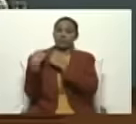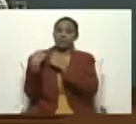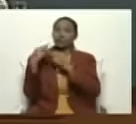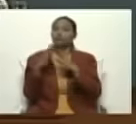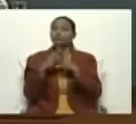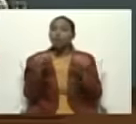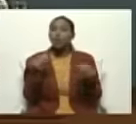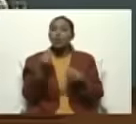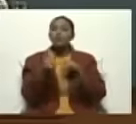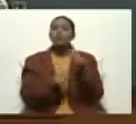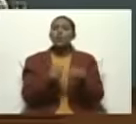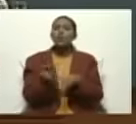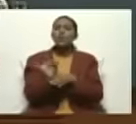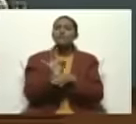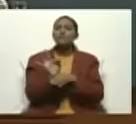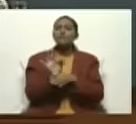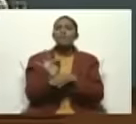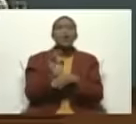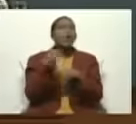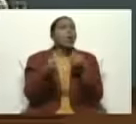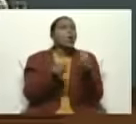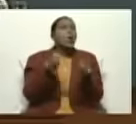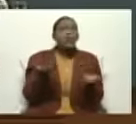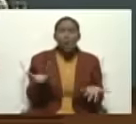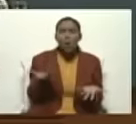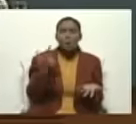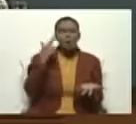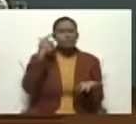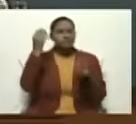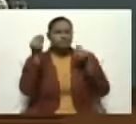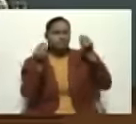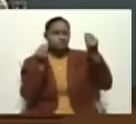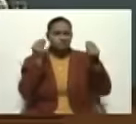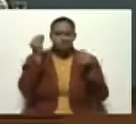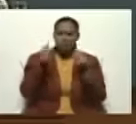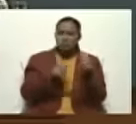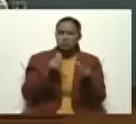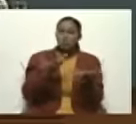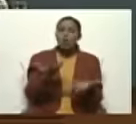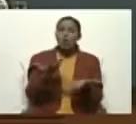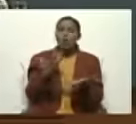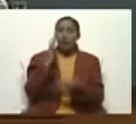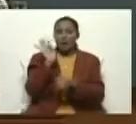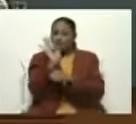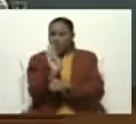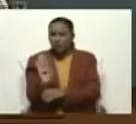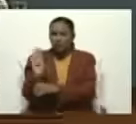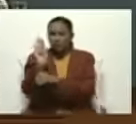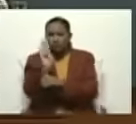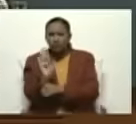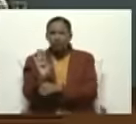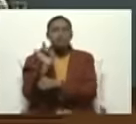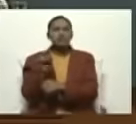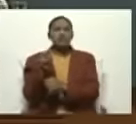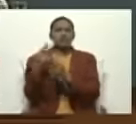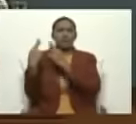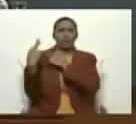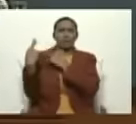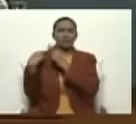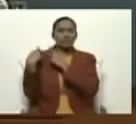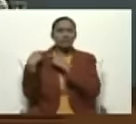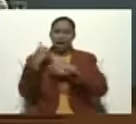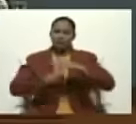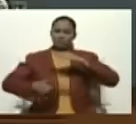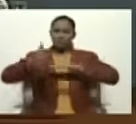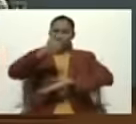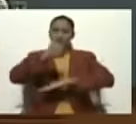función de la protección de esas generaciones que serán las responsables de conducir los países. Por lo tanto,